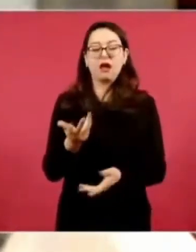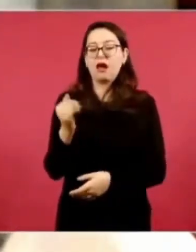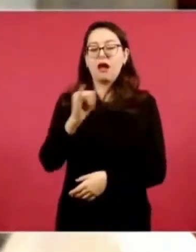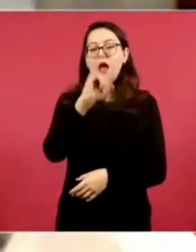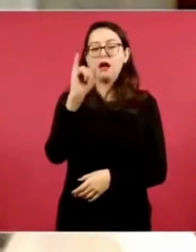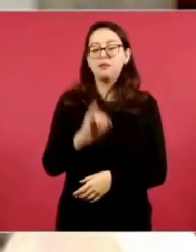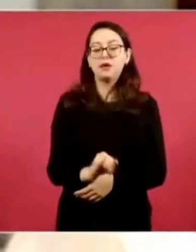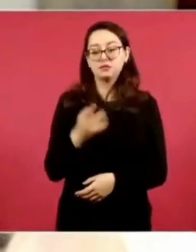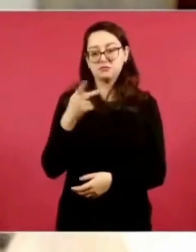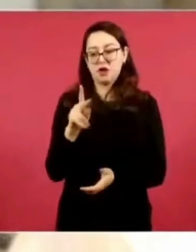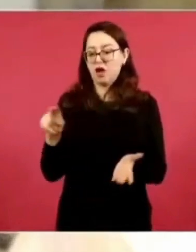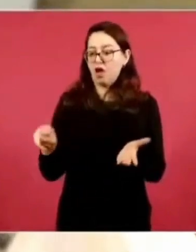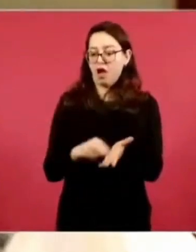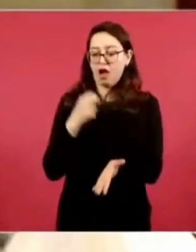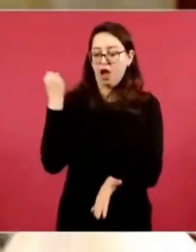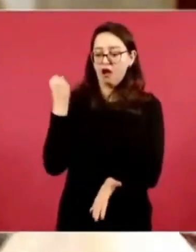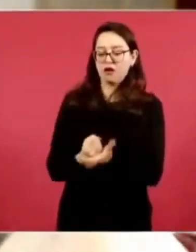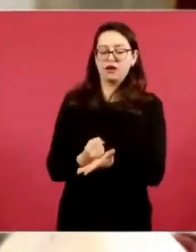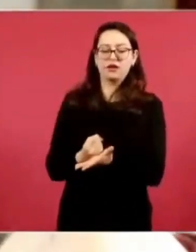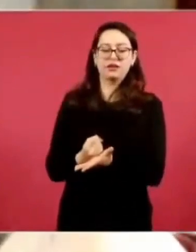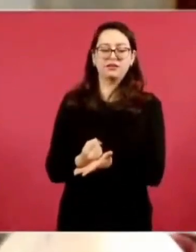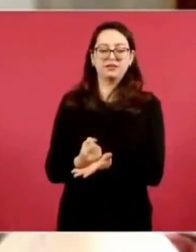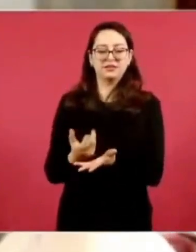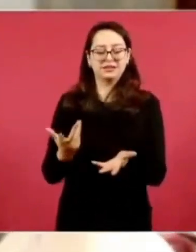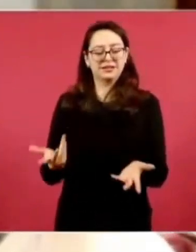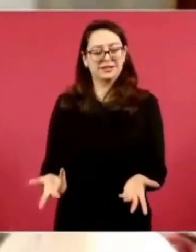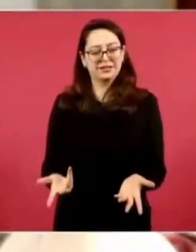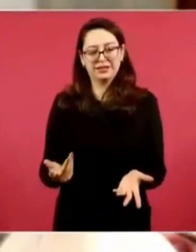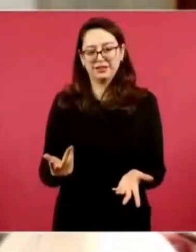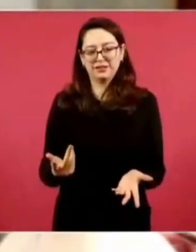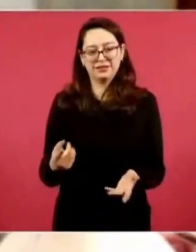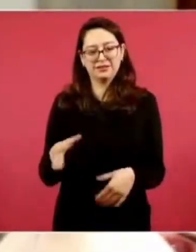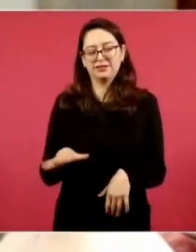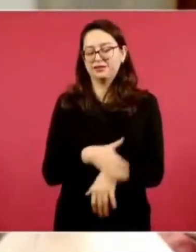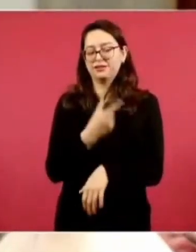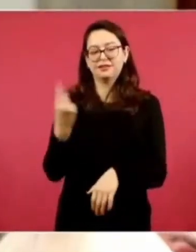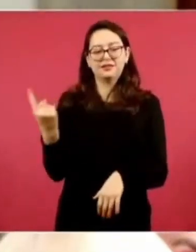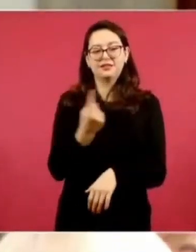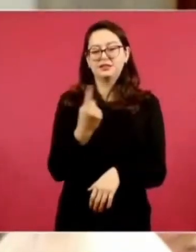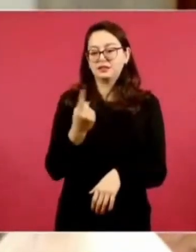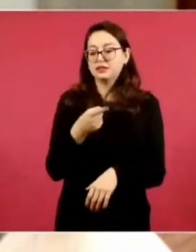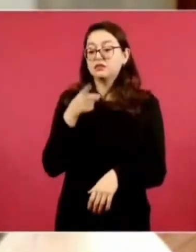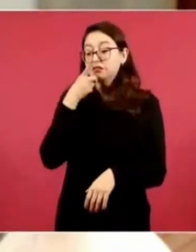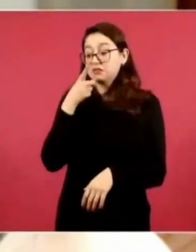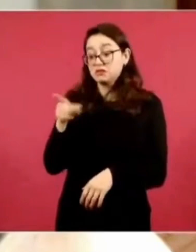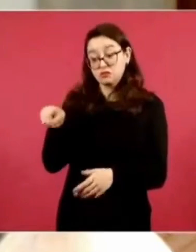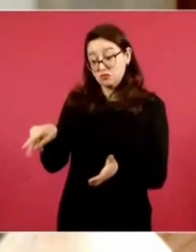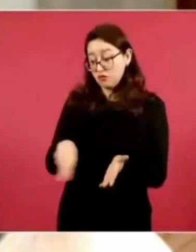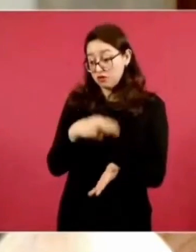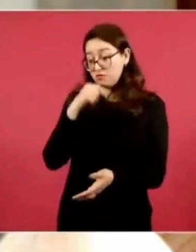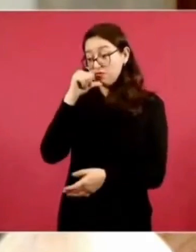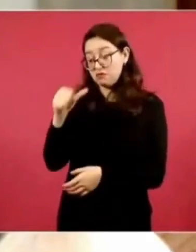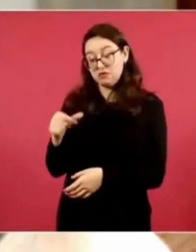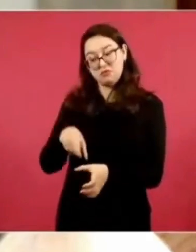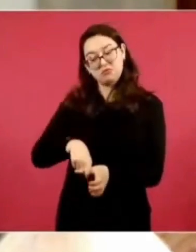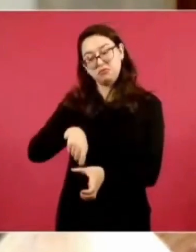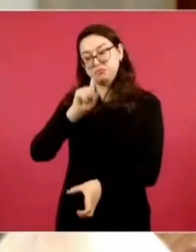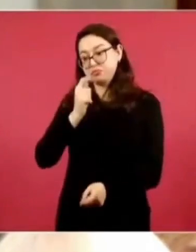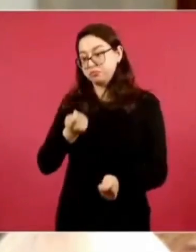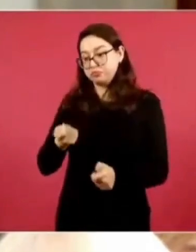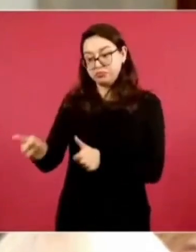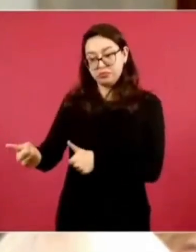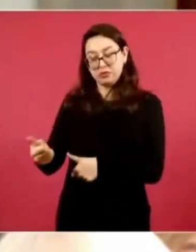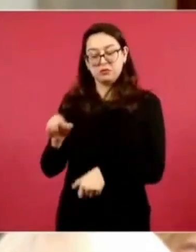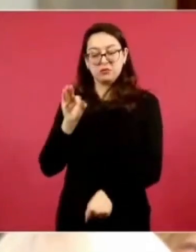están dentro del mecanismo. ¿Por qué? Bajo la amenaza que les van a quitar el mecanismo. Falsas